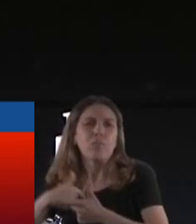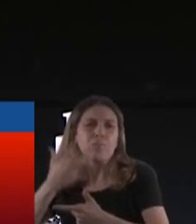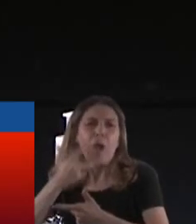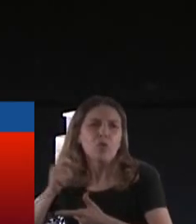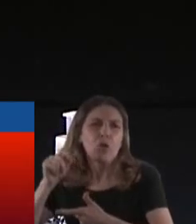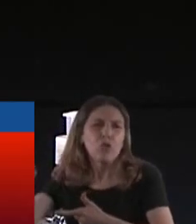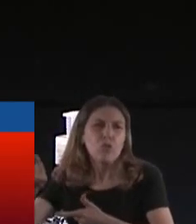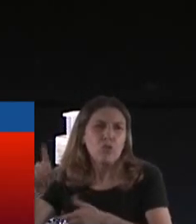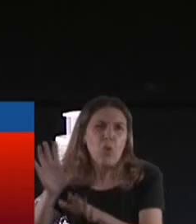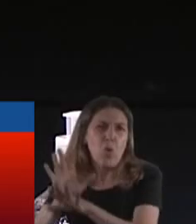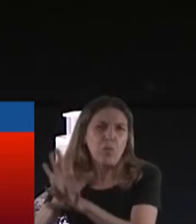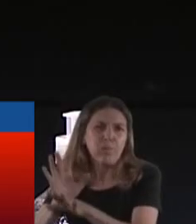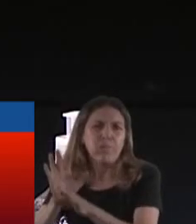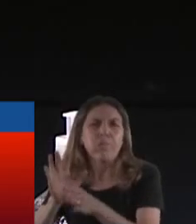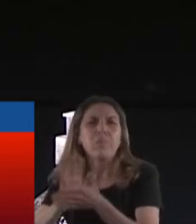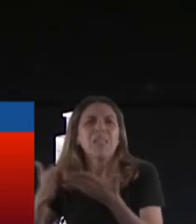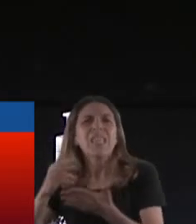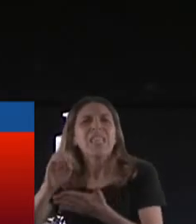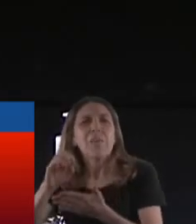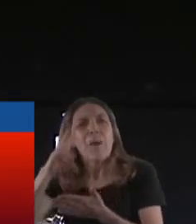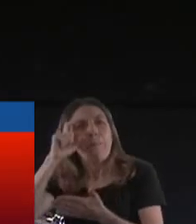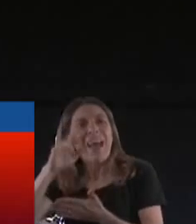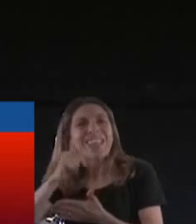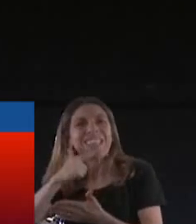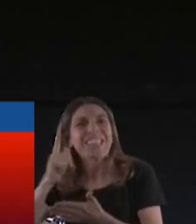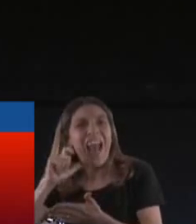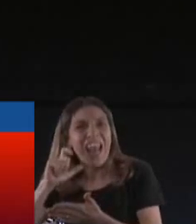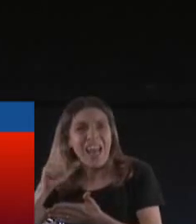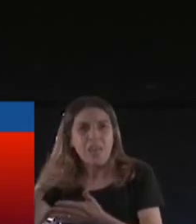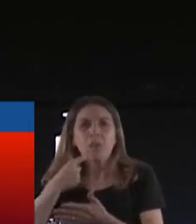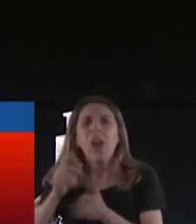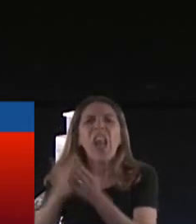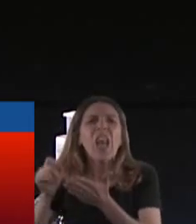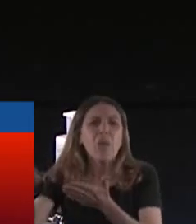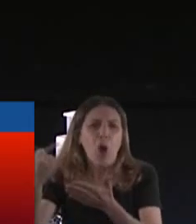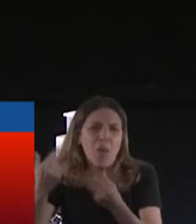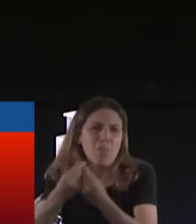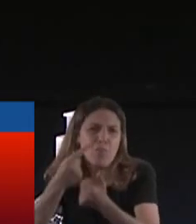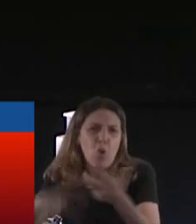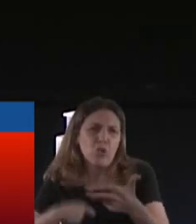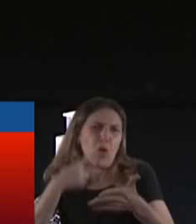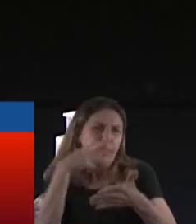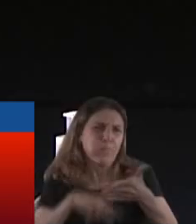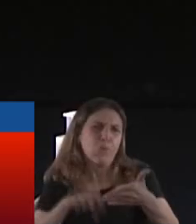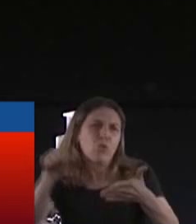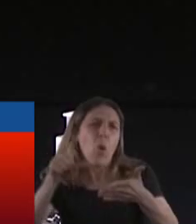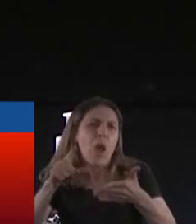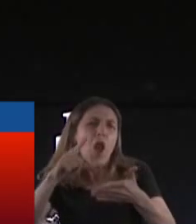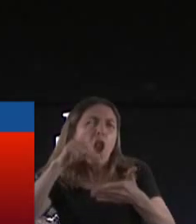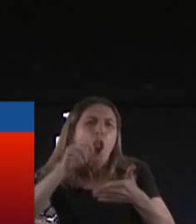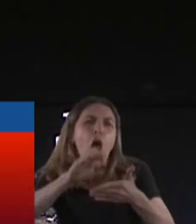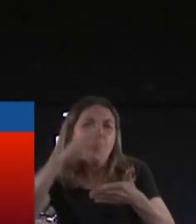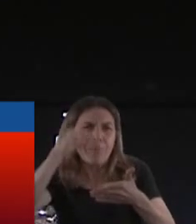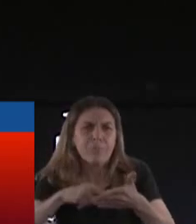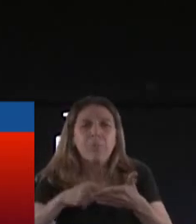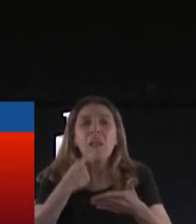obra, que se llamó Berger, en uno de sus libros, no me pregunten cuál, porque ya ni me acuerdo cuál fue, decía que la mayor